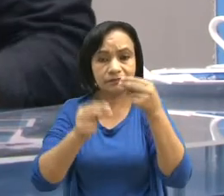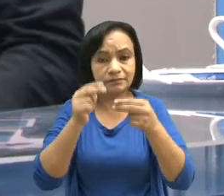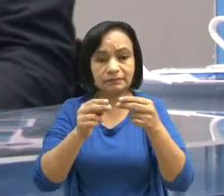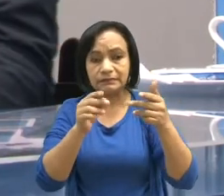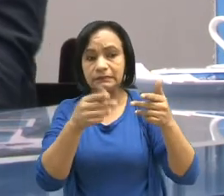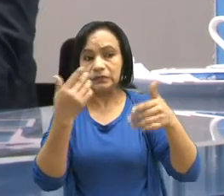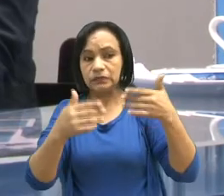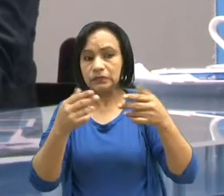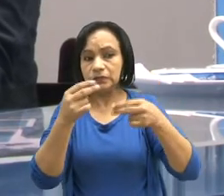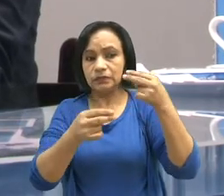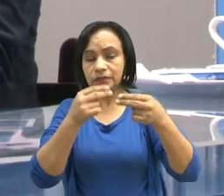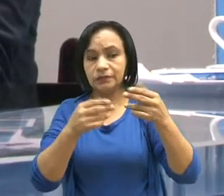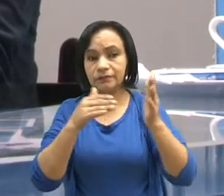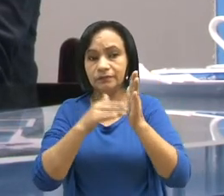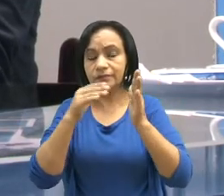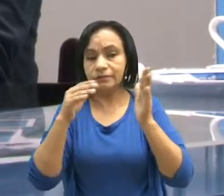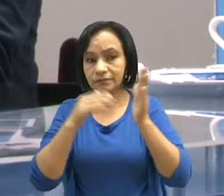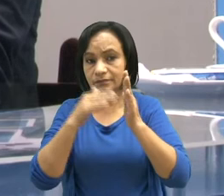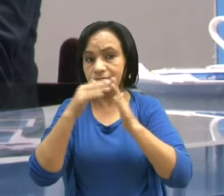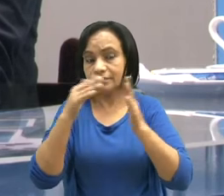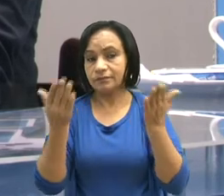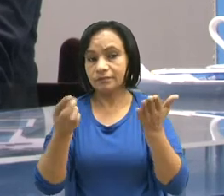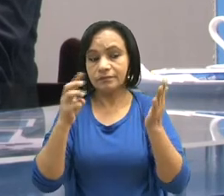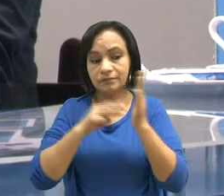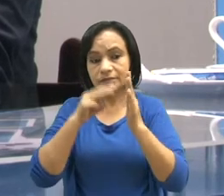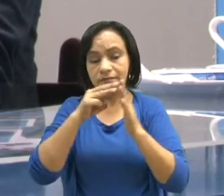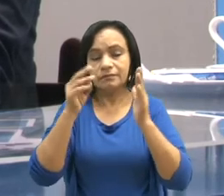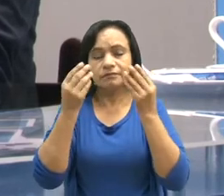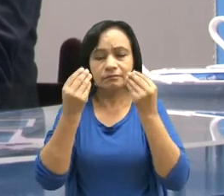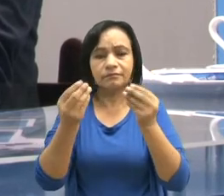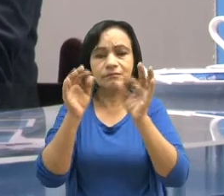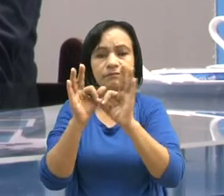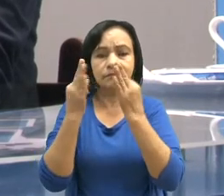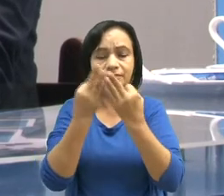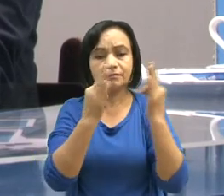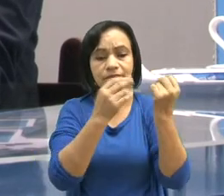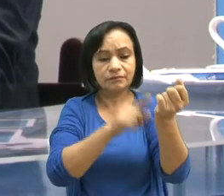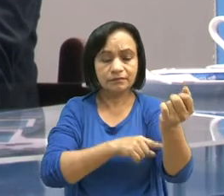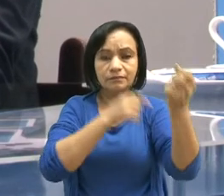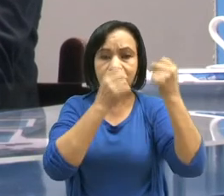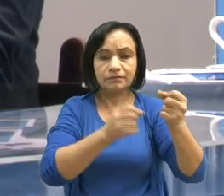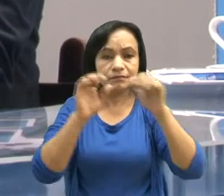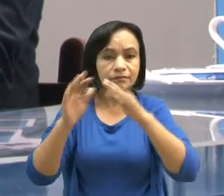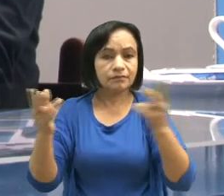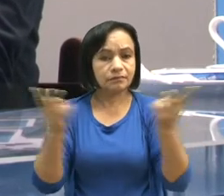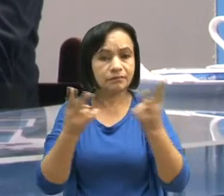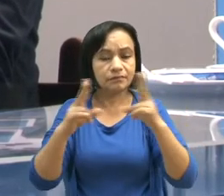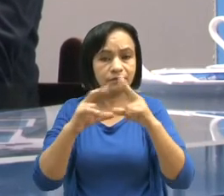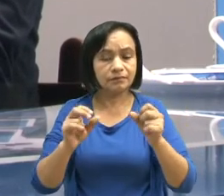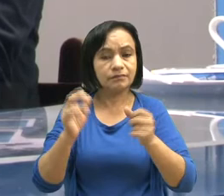ven ahí, se traducen en que hay miles de familias, miles de hermanos y de hermanas nicaragüenses que van a